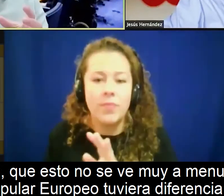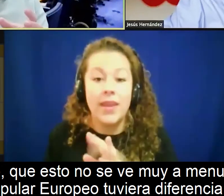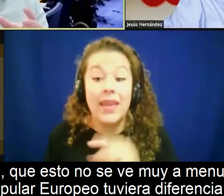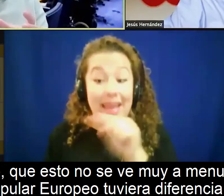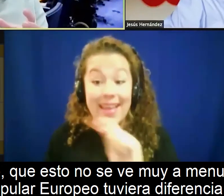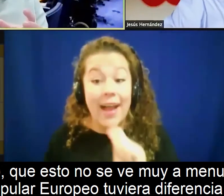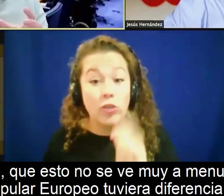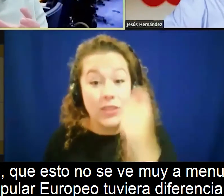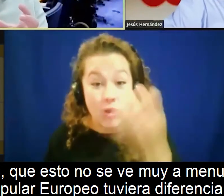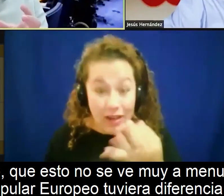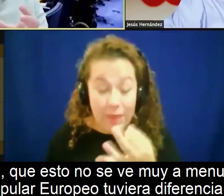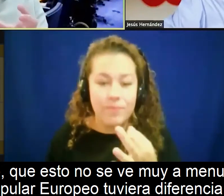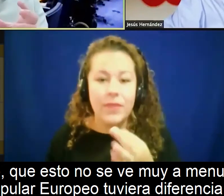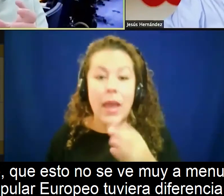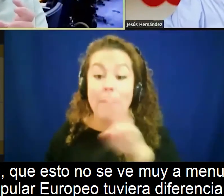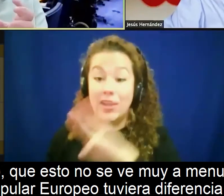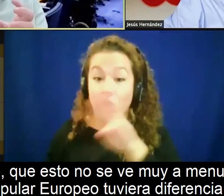el Partido Popular Europeo